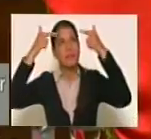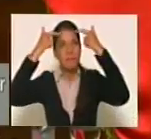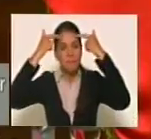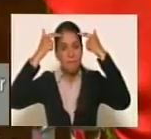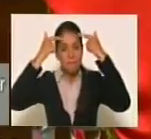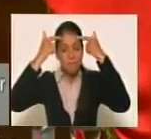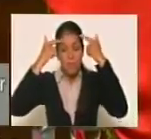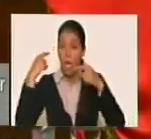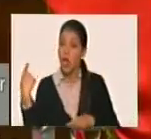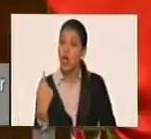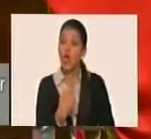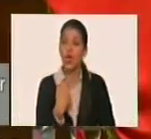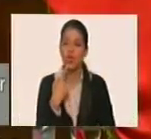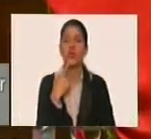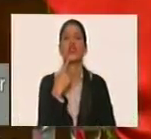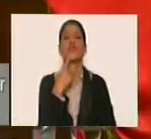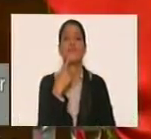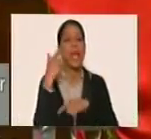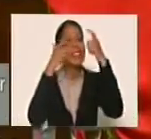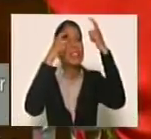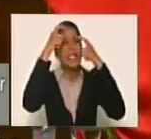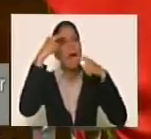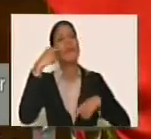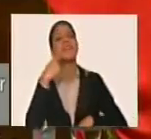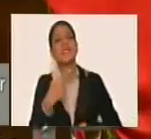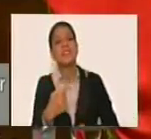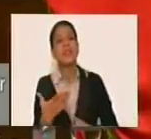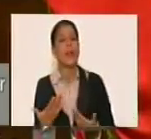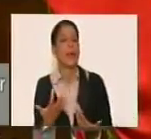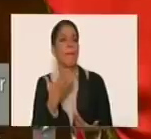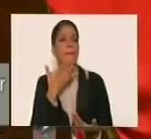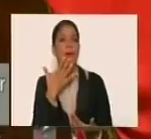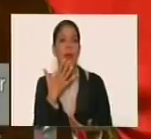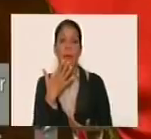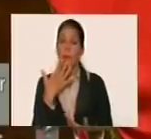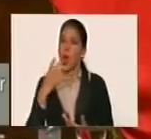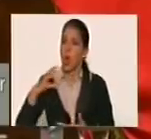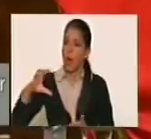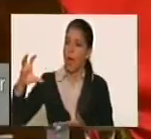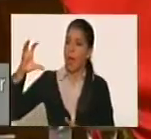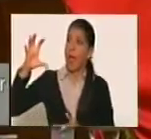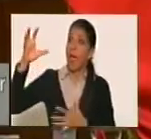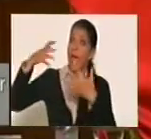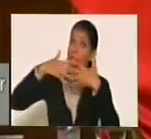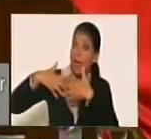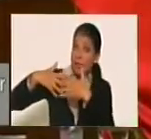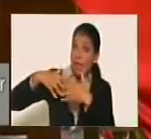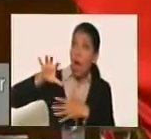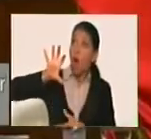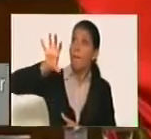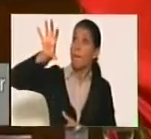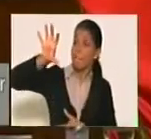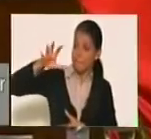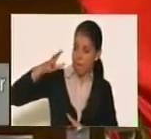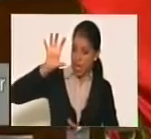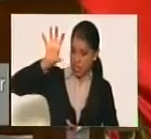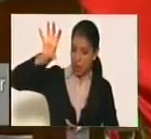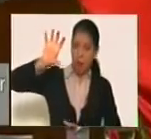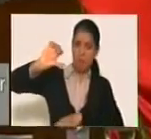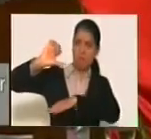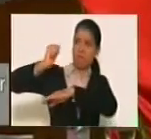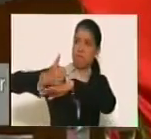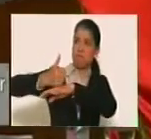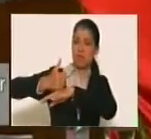Porque nosotros, como dijo el presidente Chávez, mientras existe el imperialismo norteamericano,